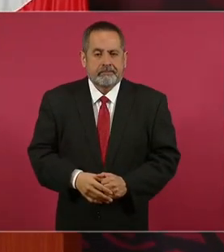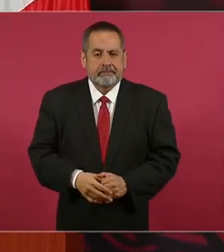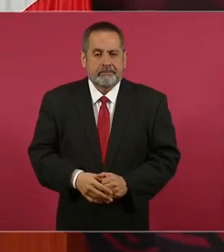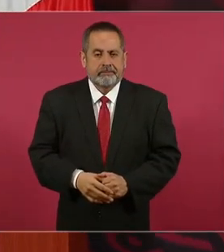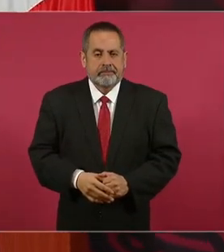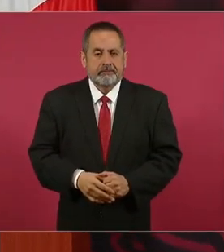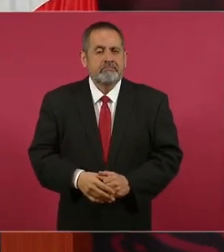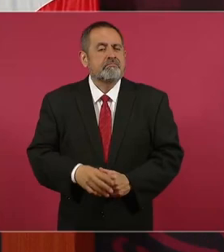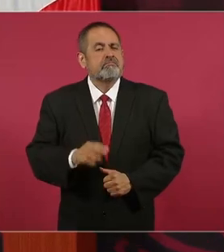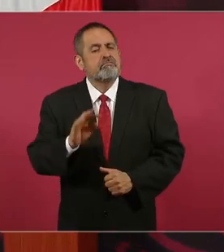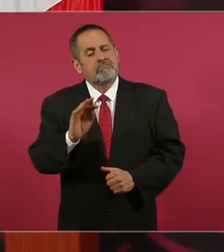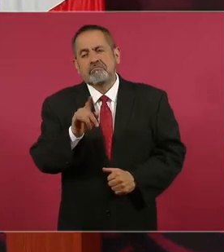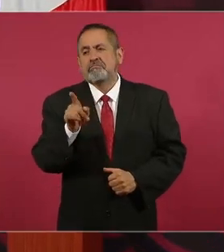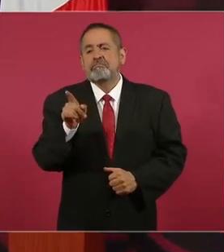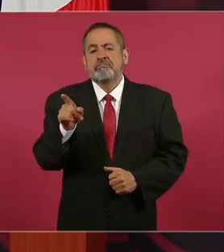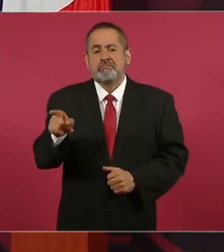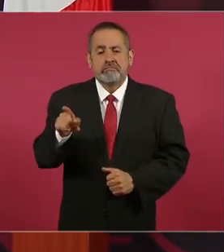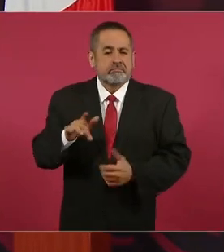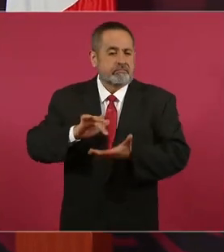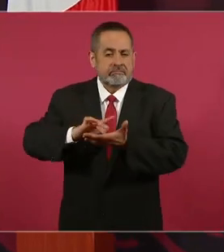lo del abasto de medicamentos,